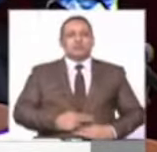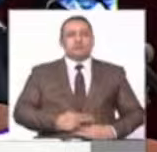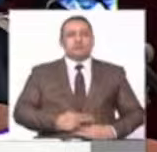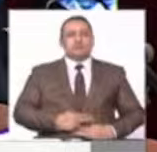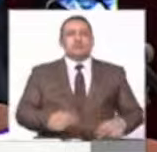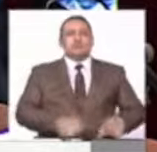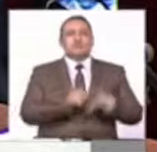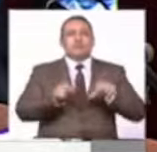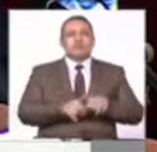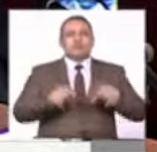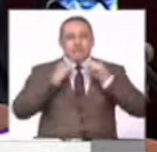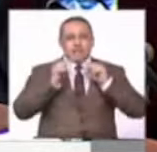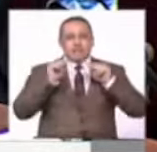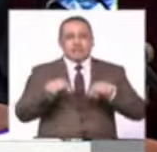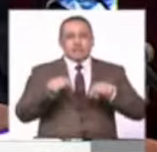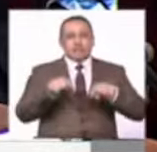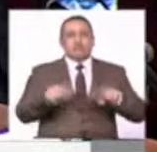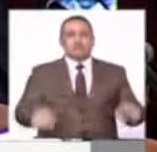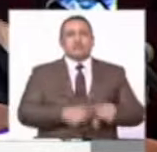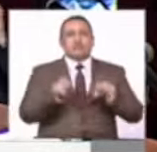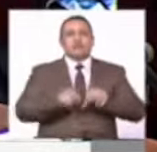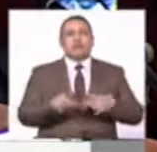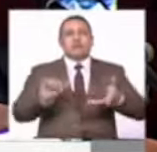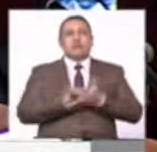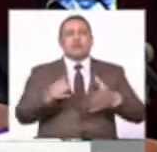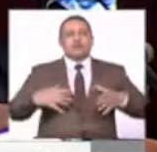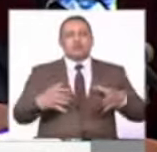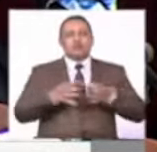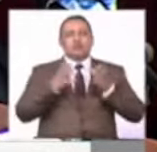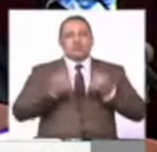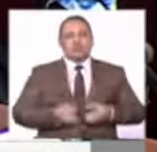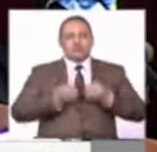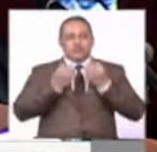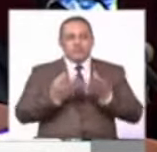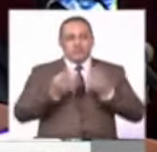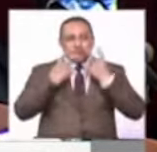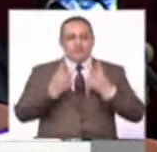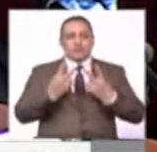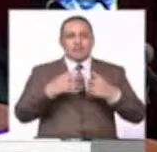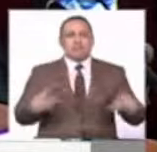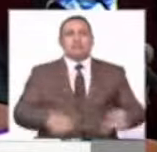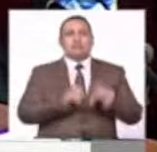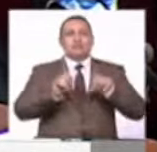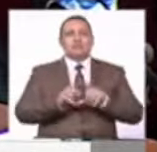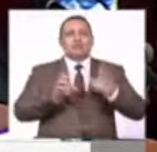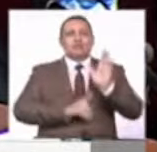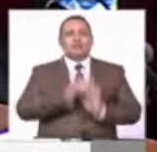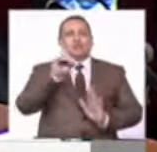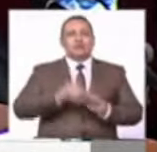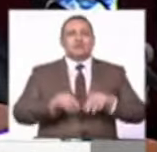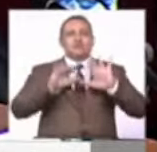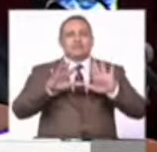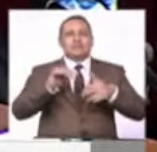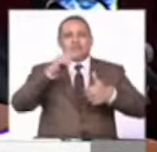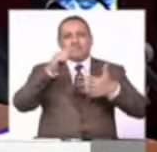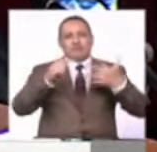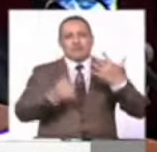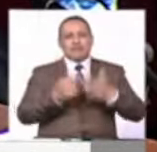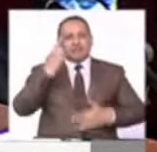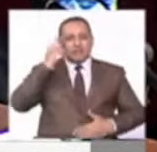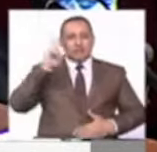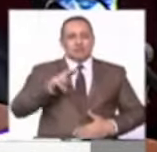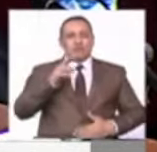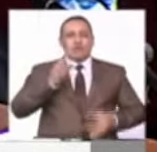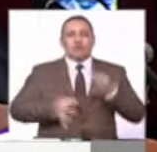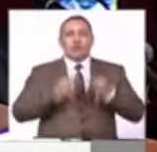y eso es precisamente lo que estamos mencionando aquí y lo hemos desarrollado en 10 razones el